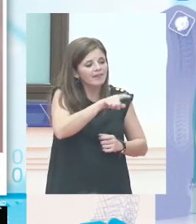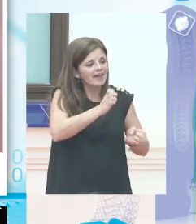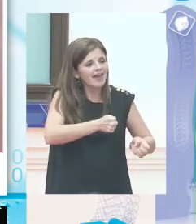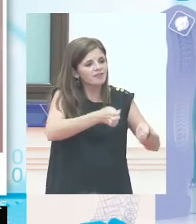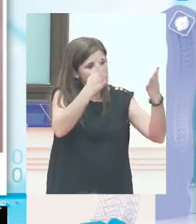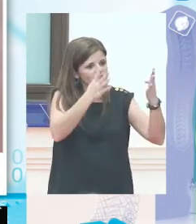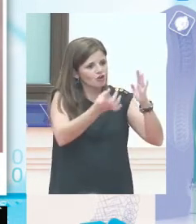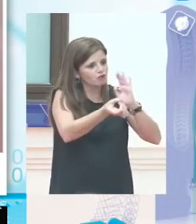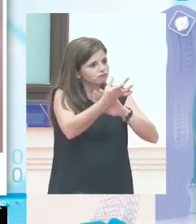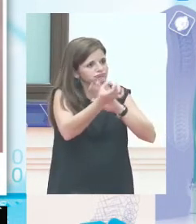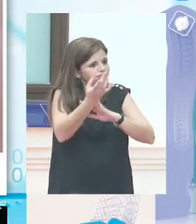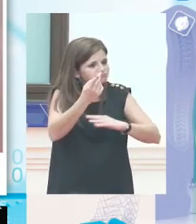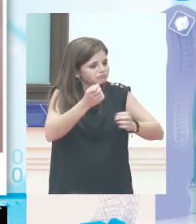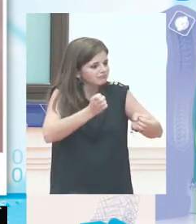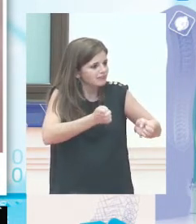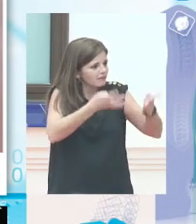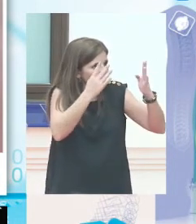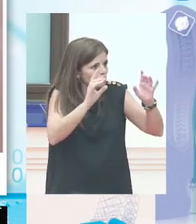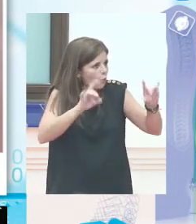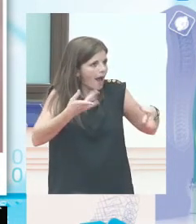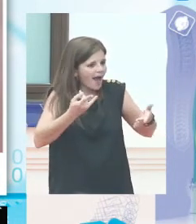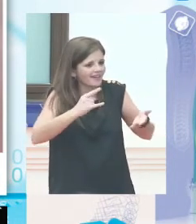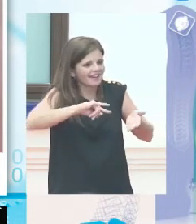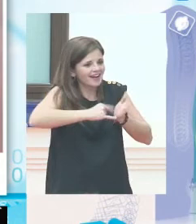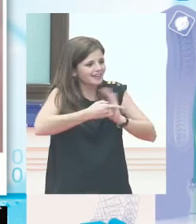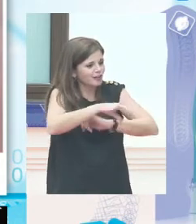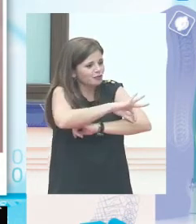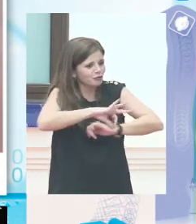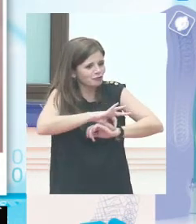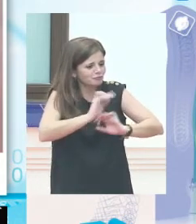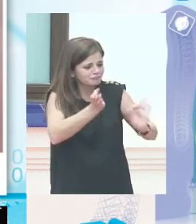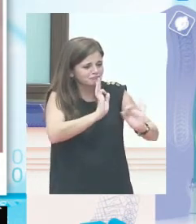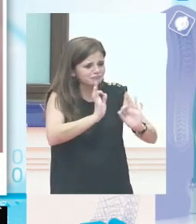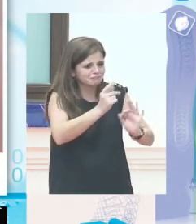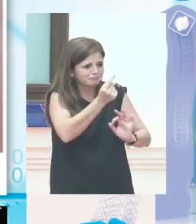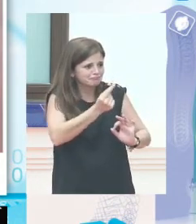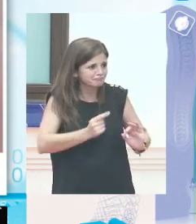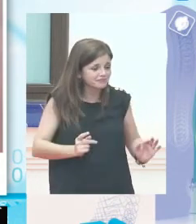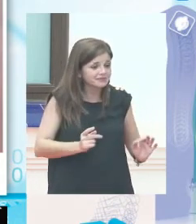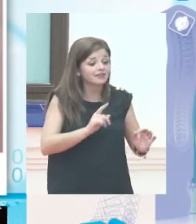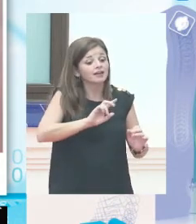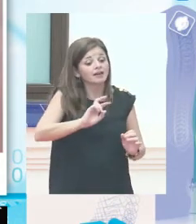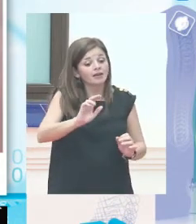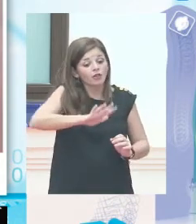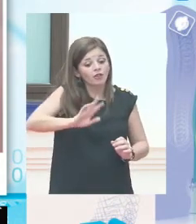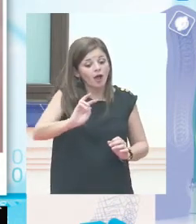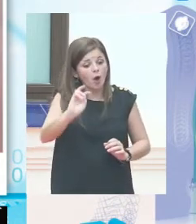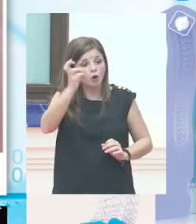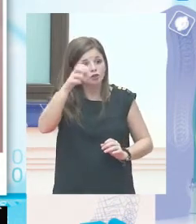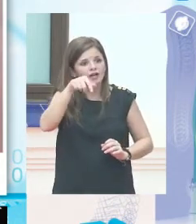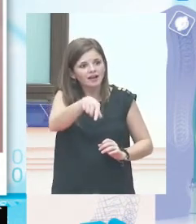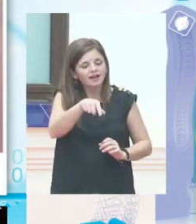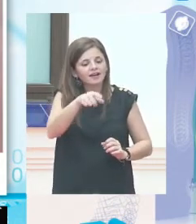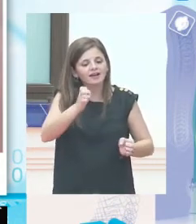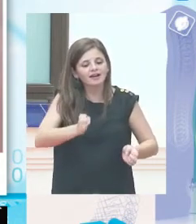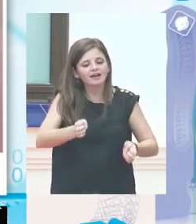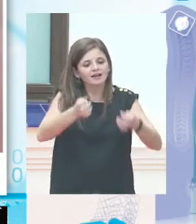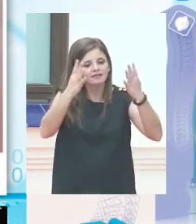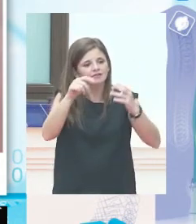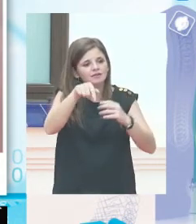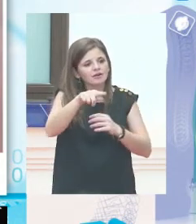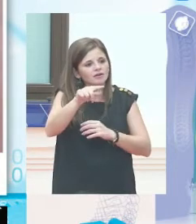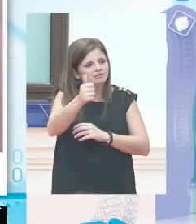edificios, como si fuéramos un arquitecto, y una zona donde podemos analizar el rendimiento de esos edificios